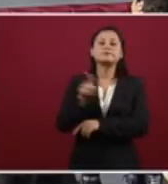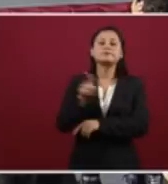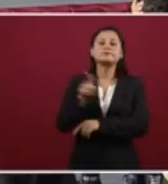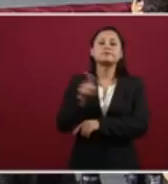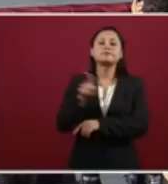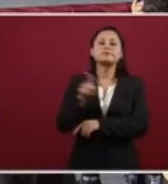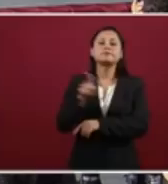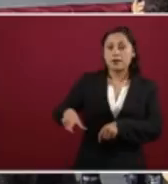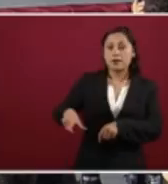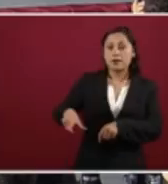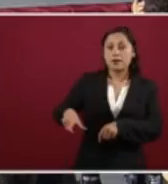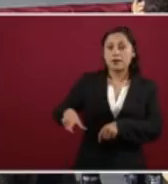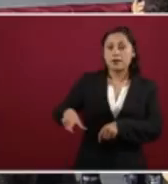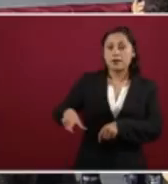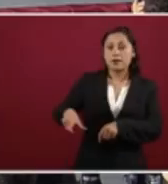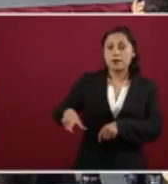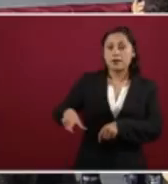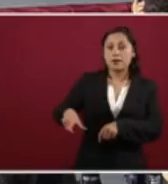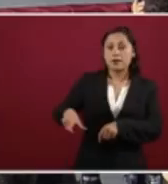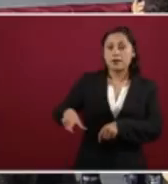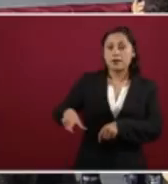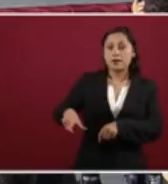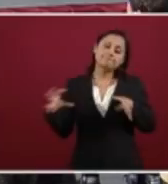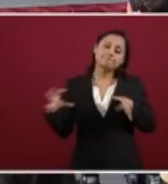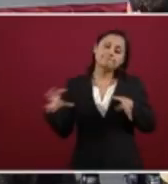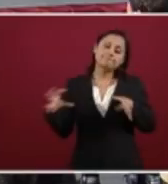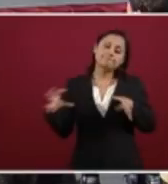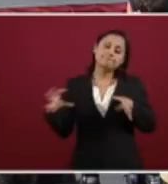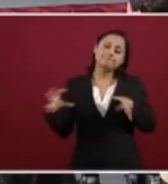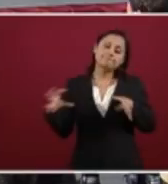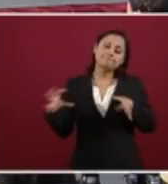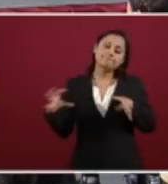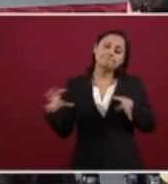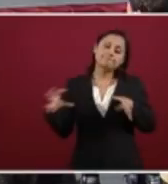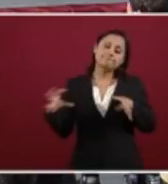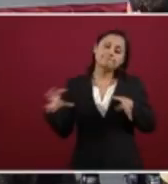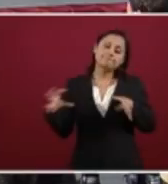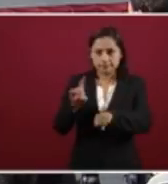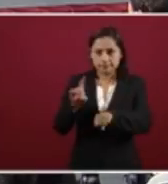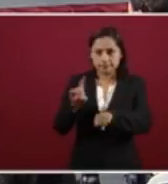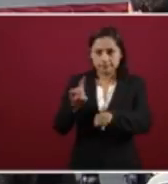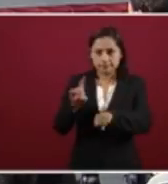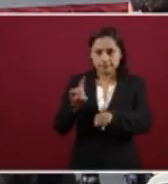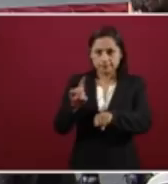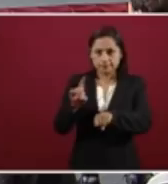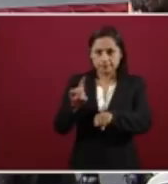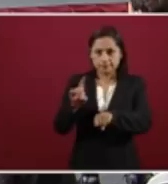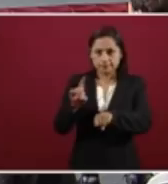12.170 altavoces que tiene el gobierno de la ciudad emitirán la alerta sísmica.